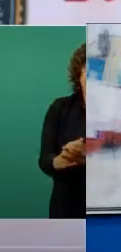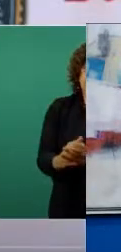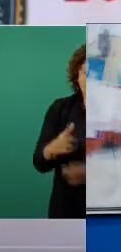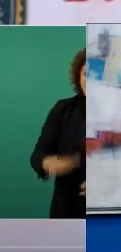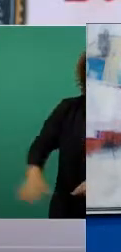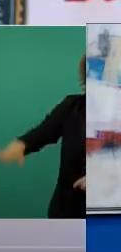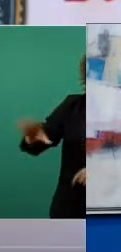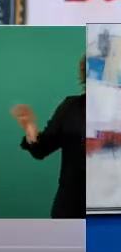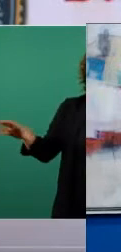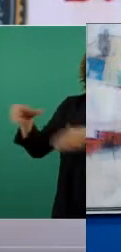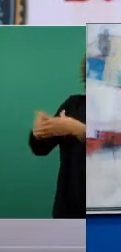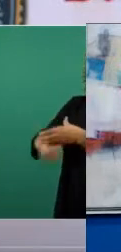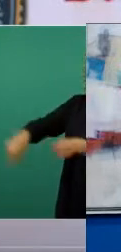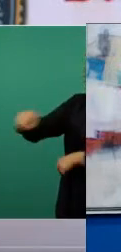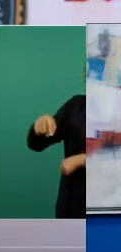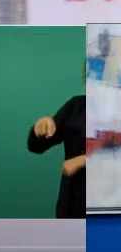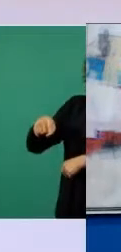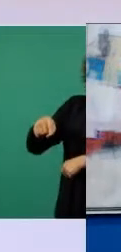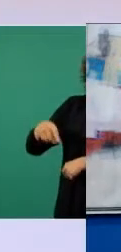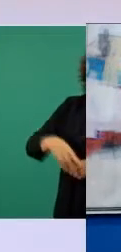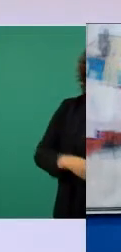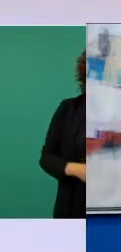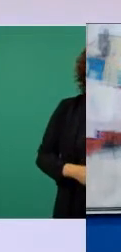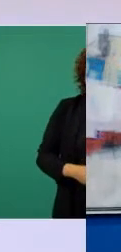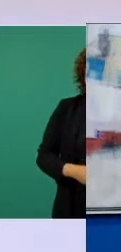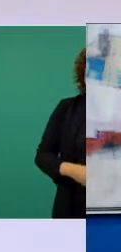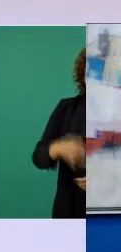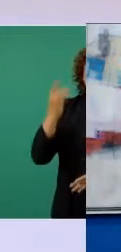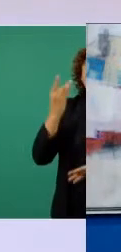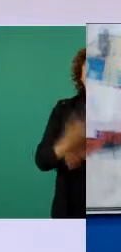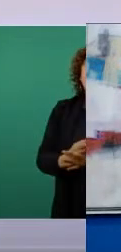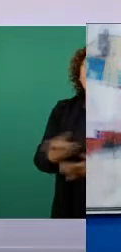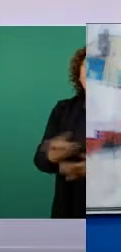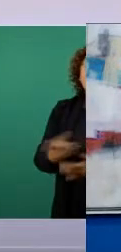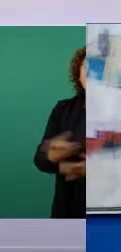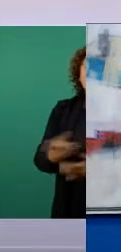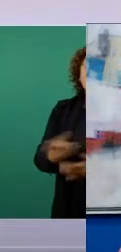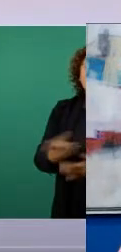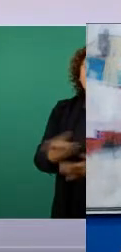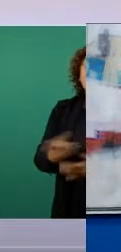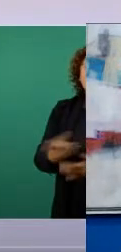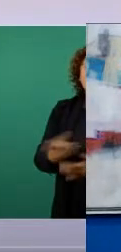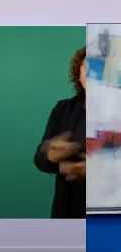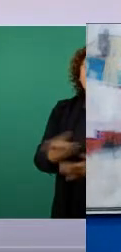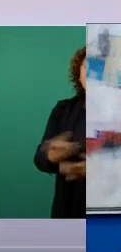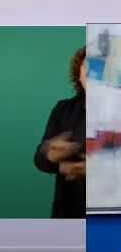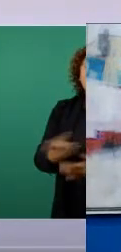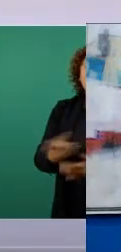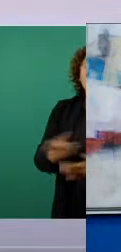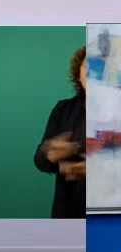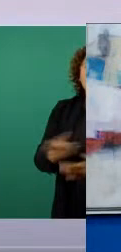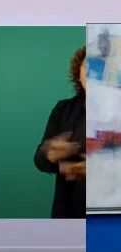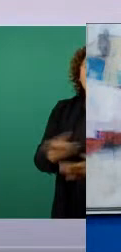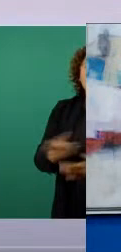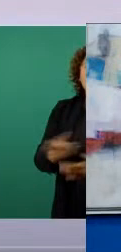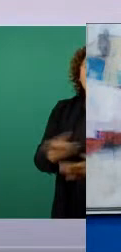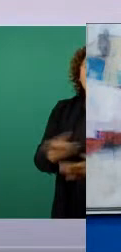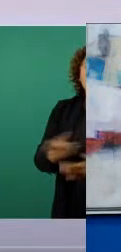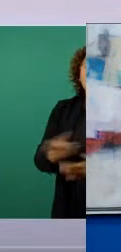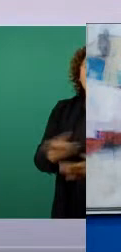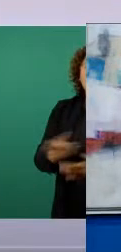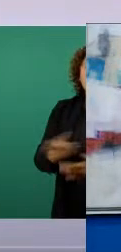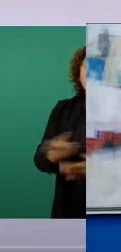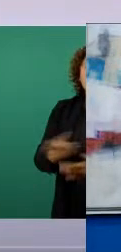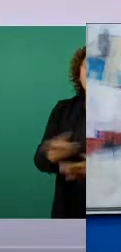solo tienen por objeto la opresión. Escuchen, lo que les dijo el cura Hidalgo